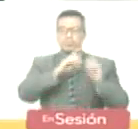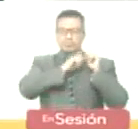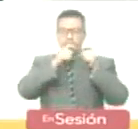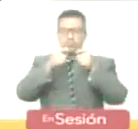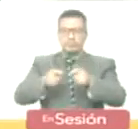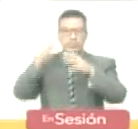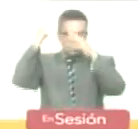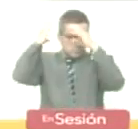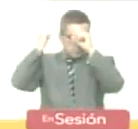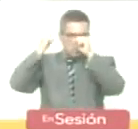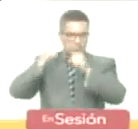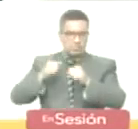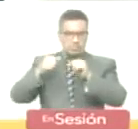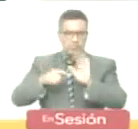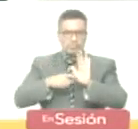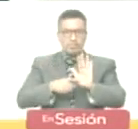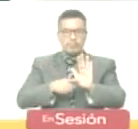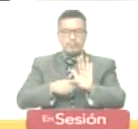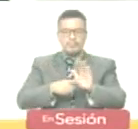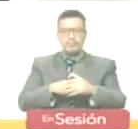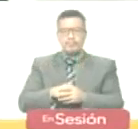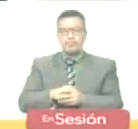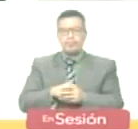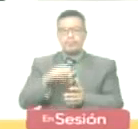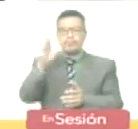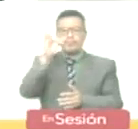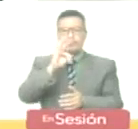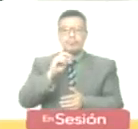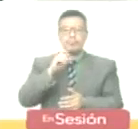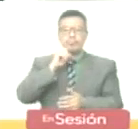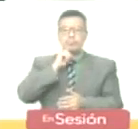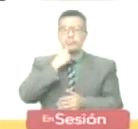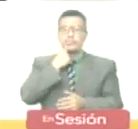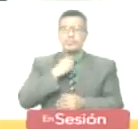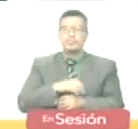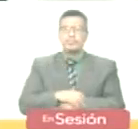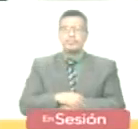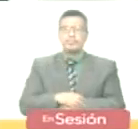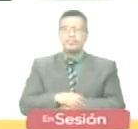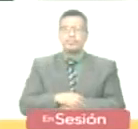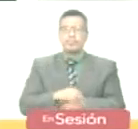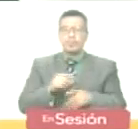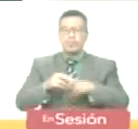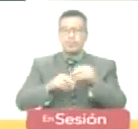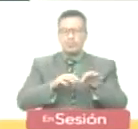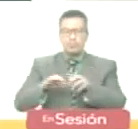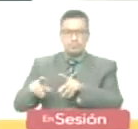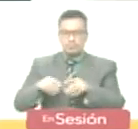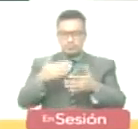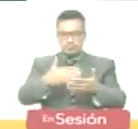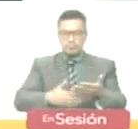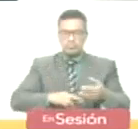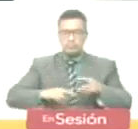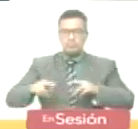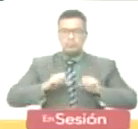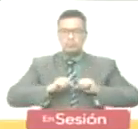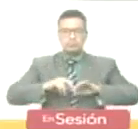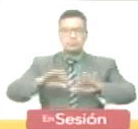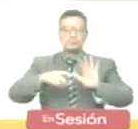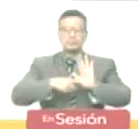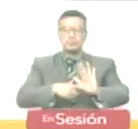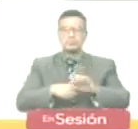como embajador ante la Federación de Rusia. Se remite a la Gaceta Oficial a los fines de su